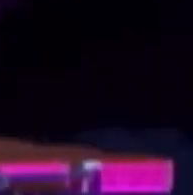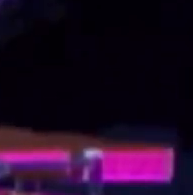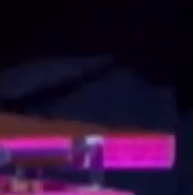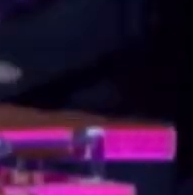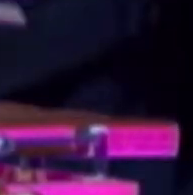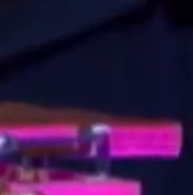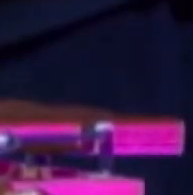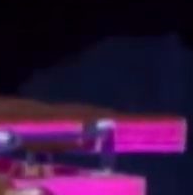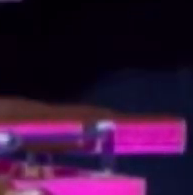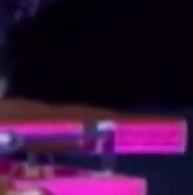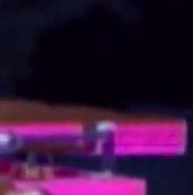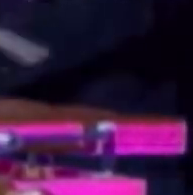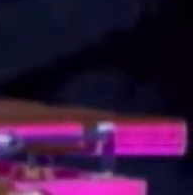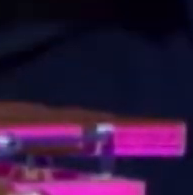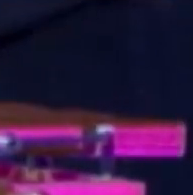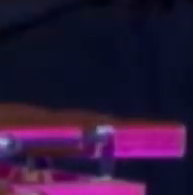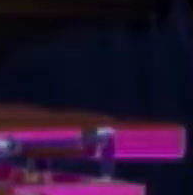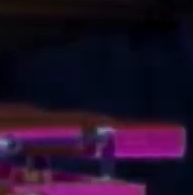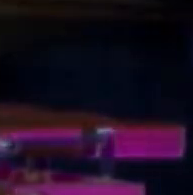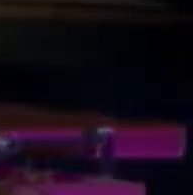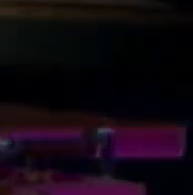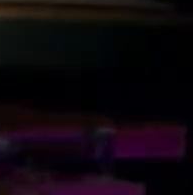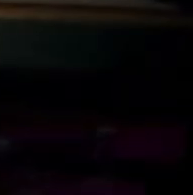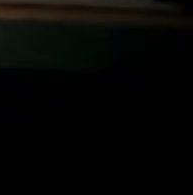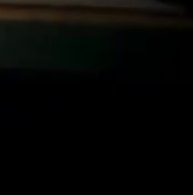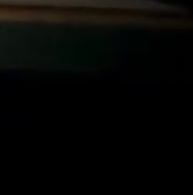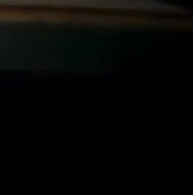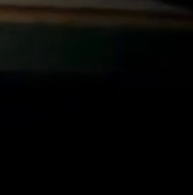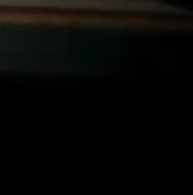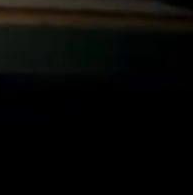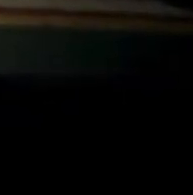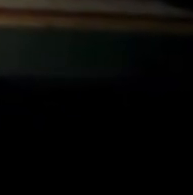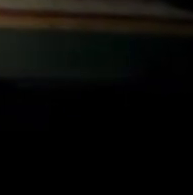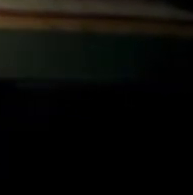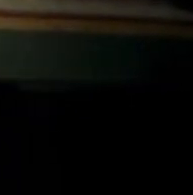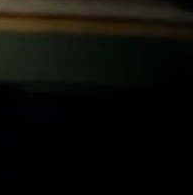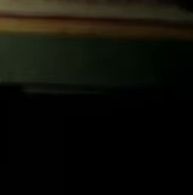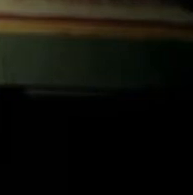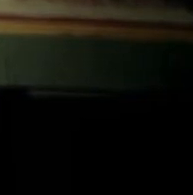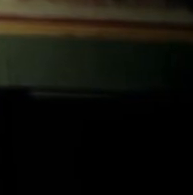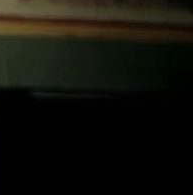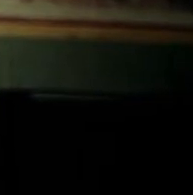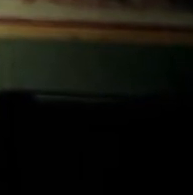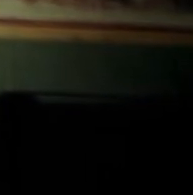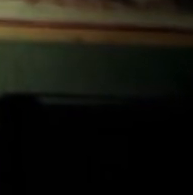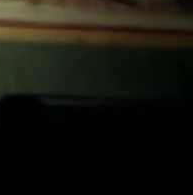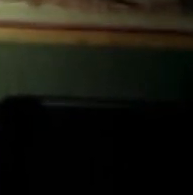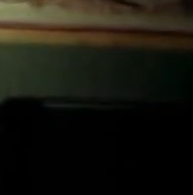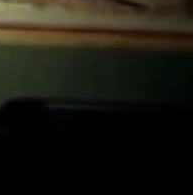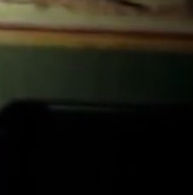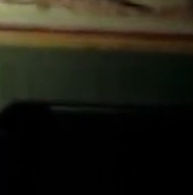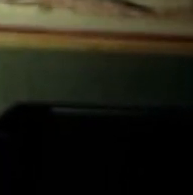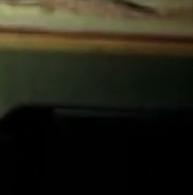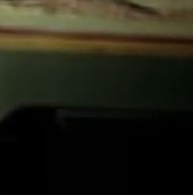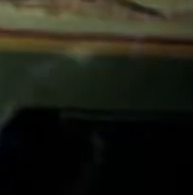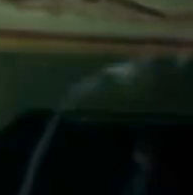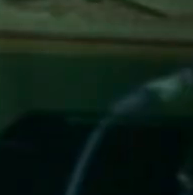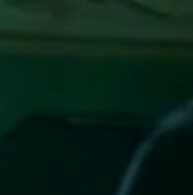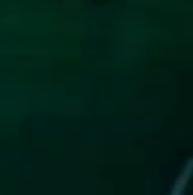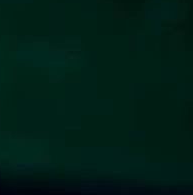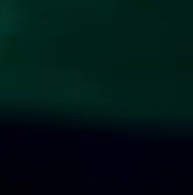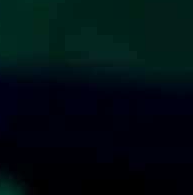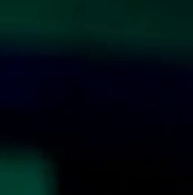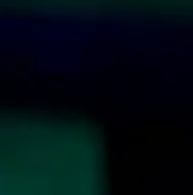Así como el músico nos debemos al público, pues es importante para uno también ofrecerle algo al público, no solamente pararse en un escenario, sino que haya un